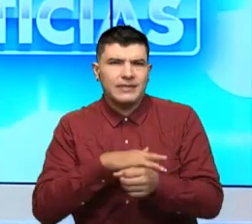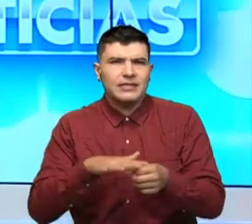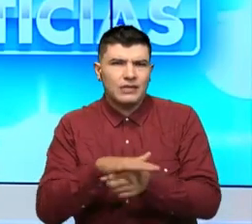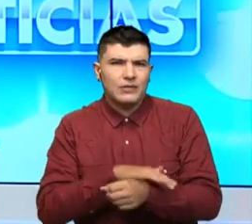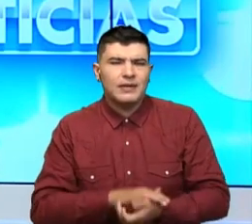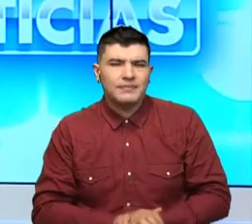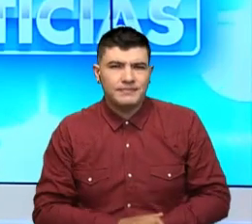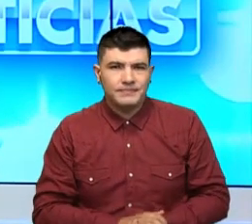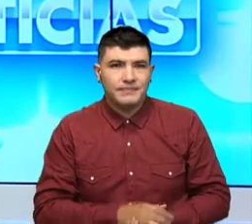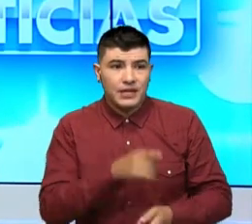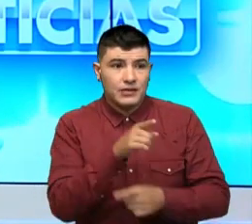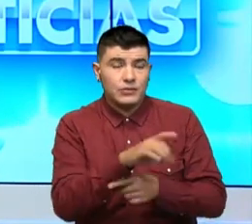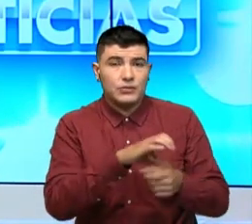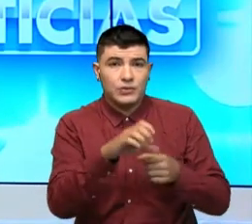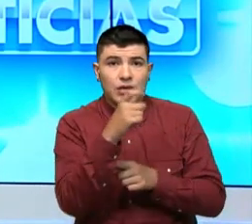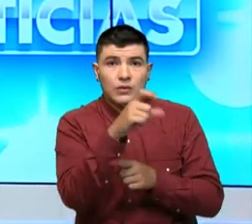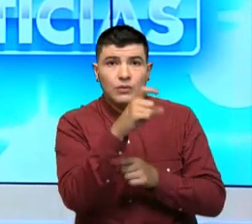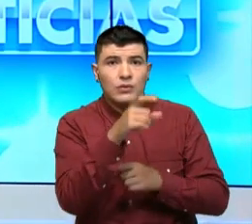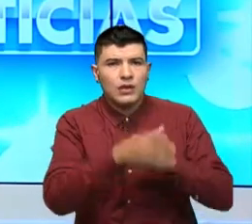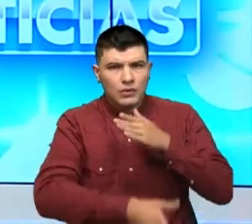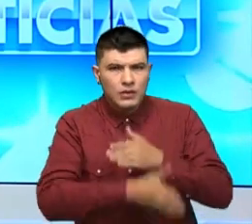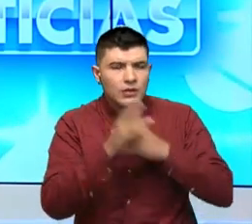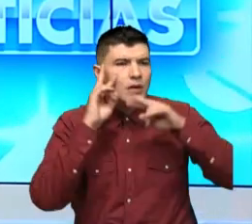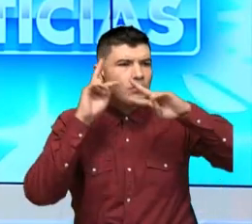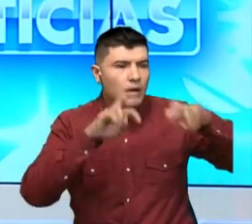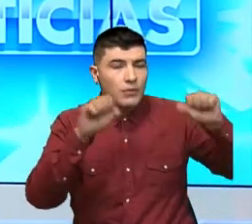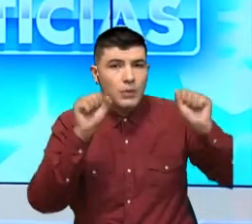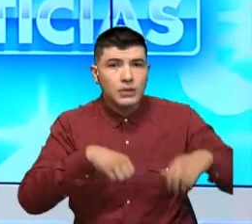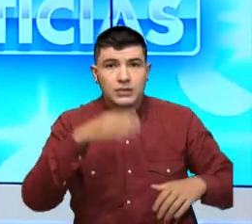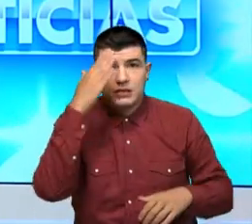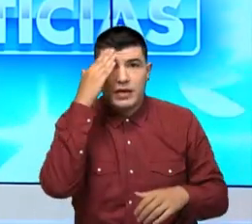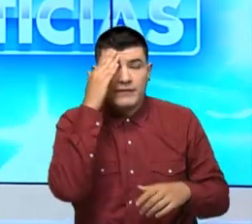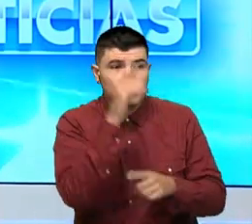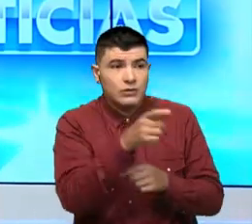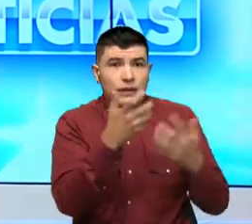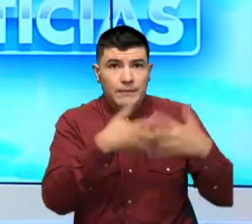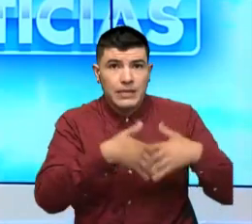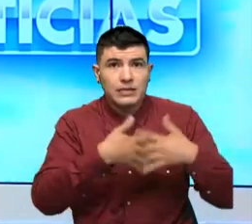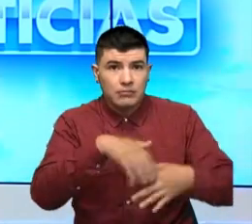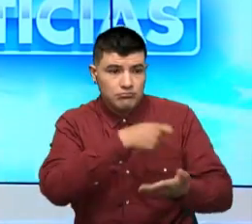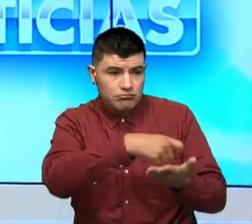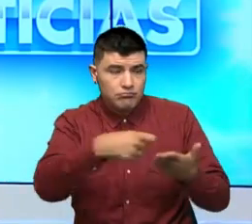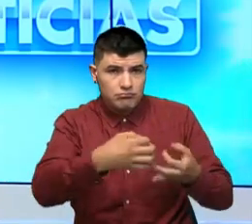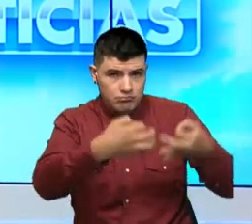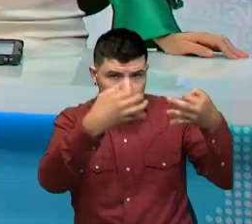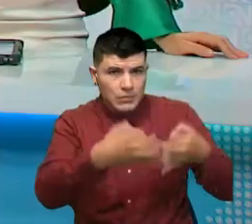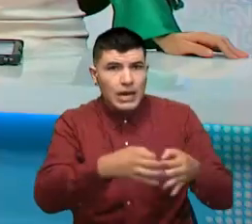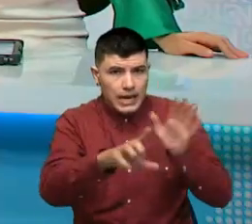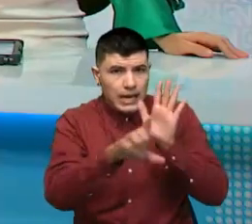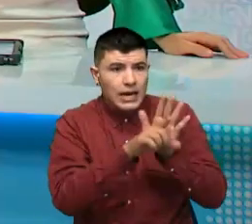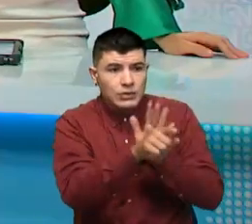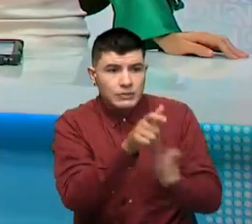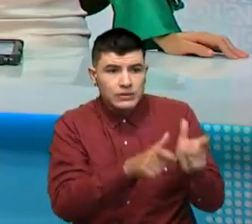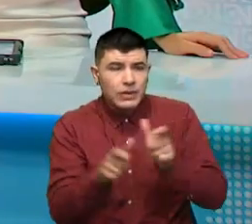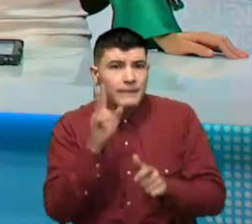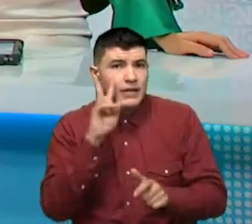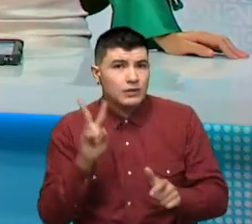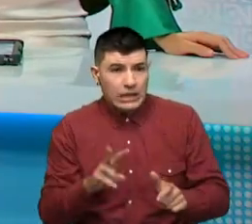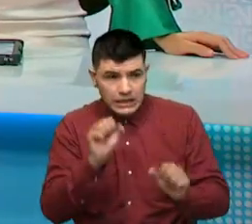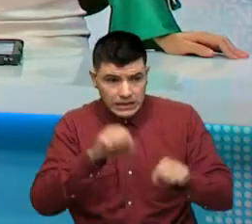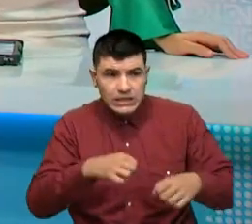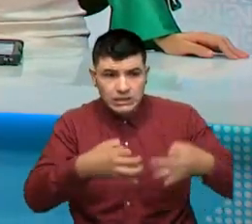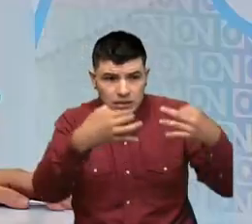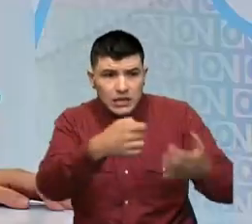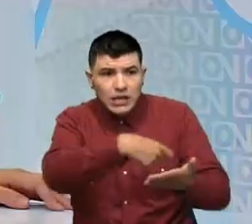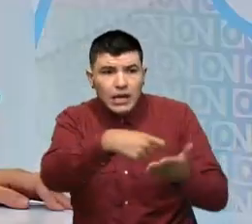Y en zona de frontera continúan los operativos para determinar si los empleadores están contratando de manera legal a los venezolanos. Pues dentro de estos operativos que se